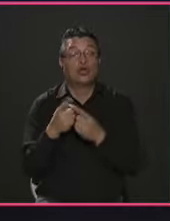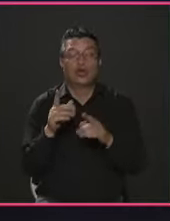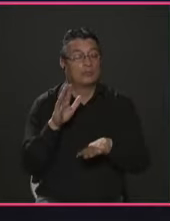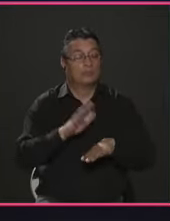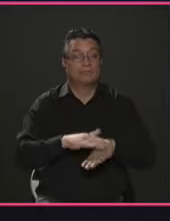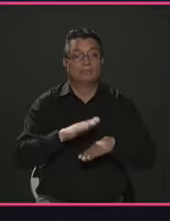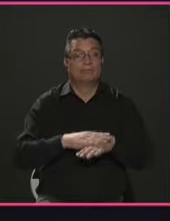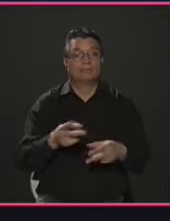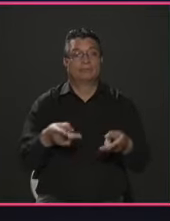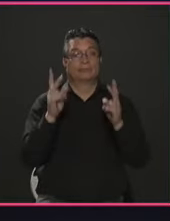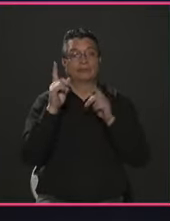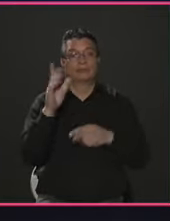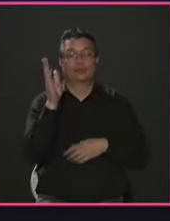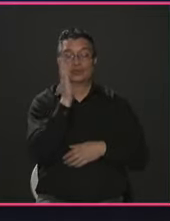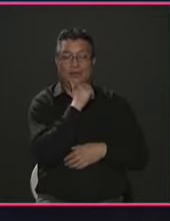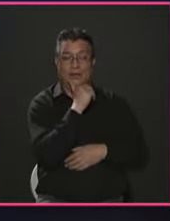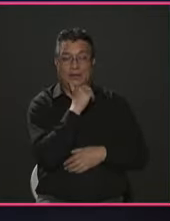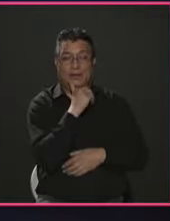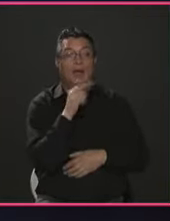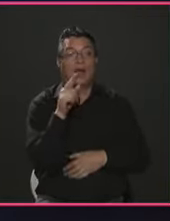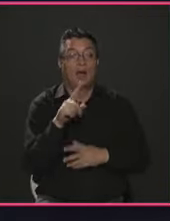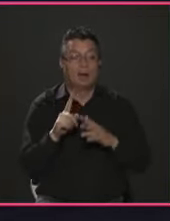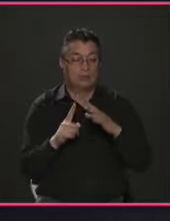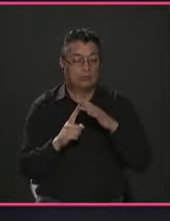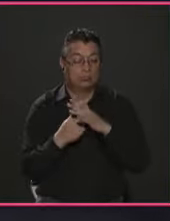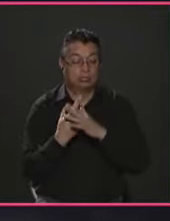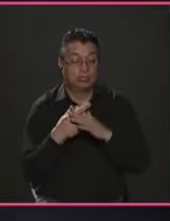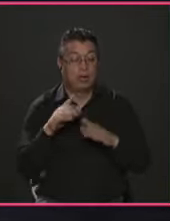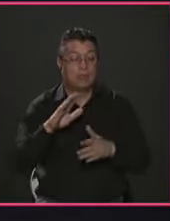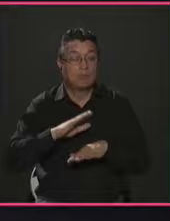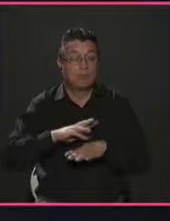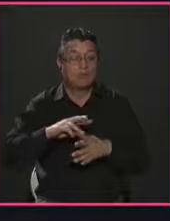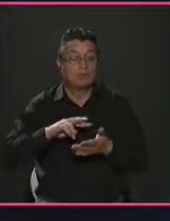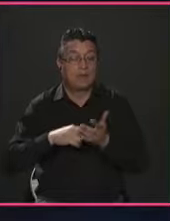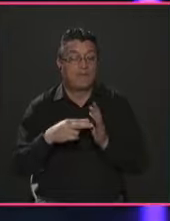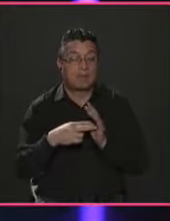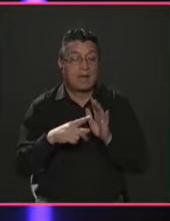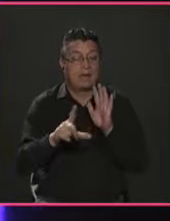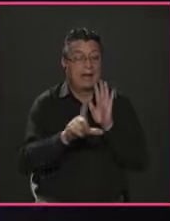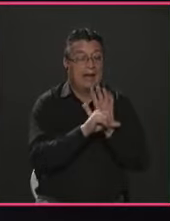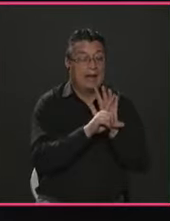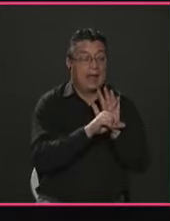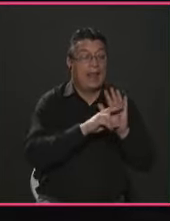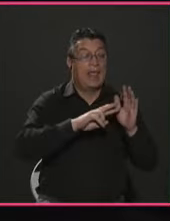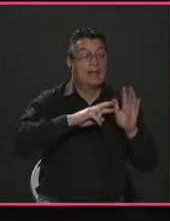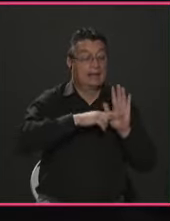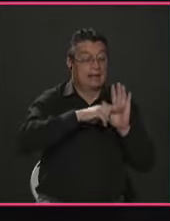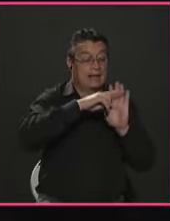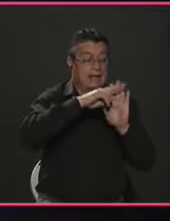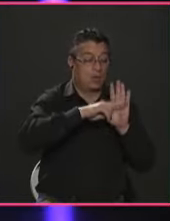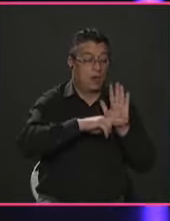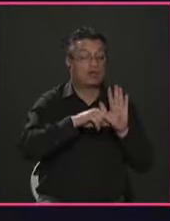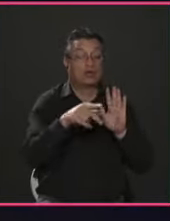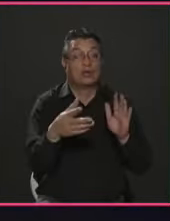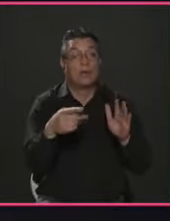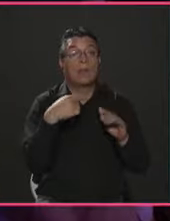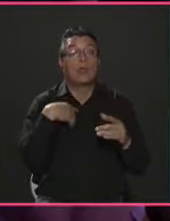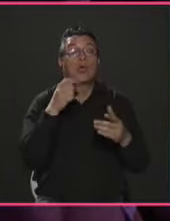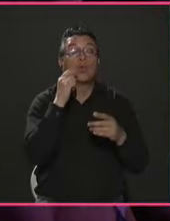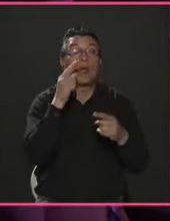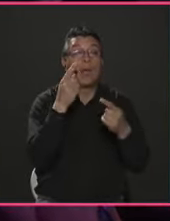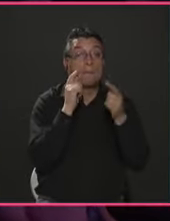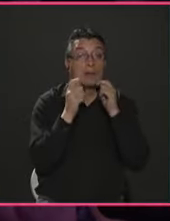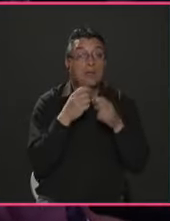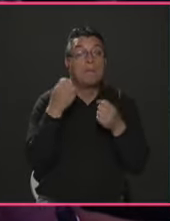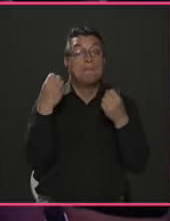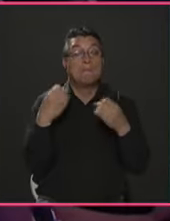autorizado Entonces ahora están empezando aparecer problemas regulatorios cierto legales Que obviamente antes no no teníamos Y qué pasa con el riesgo de las